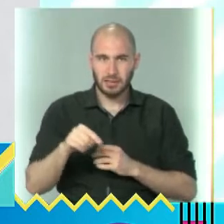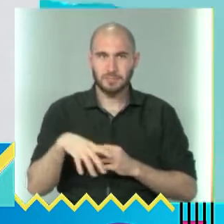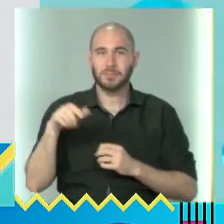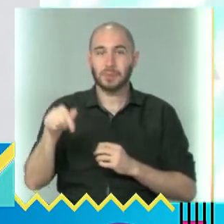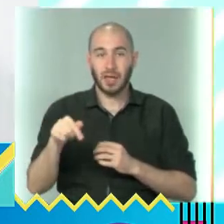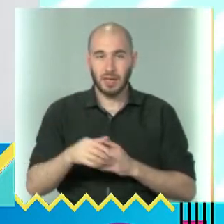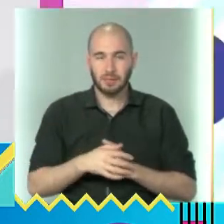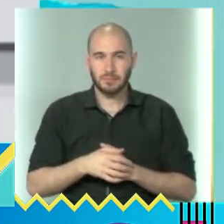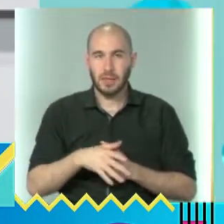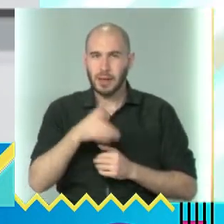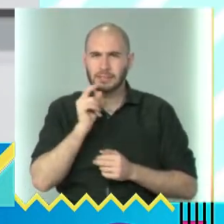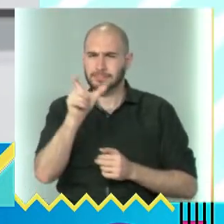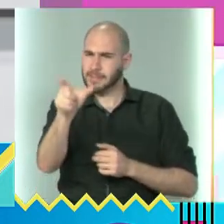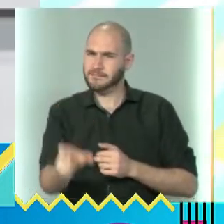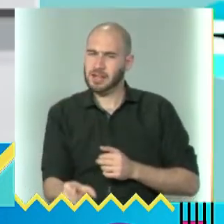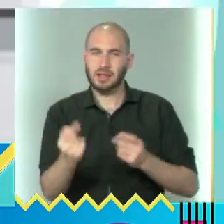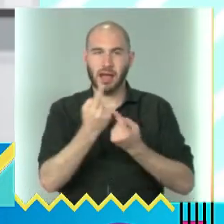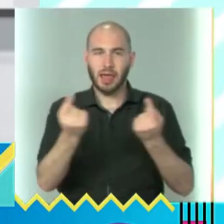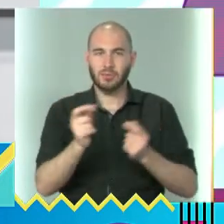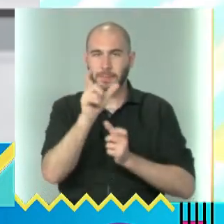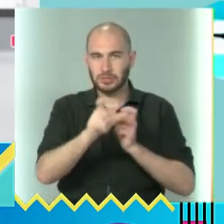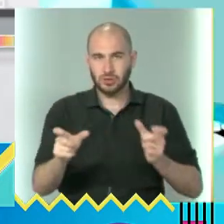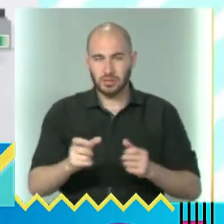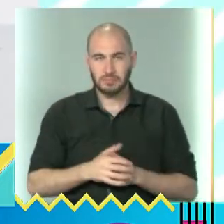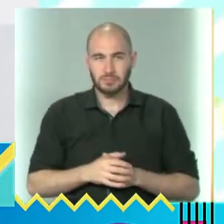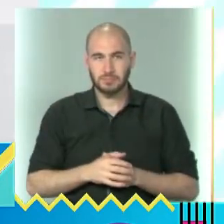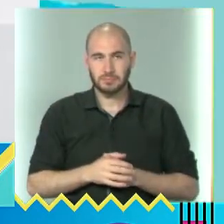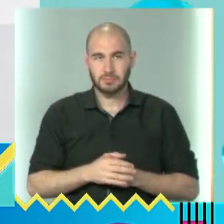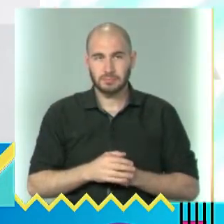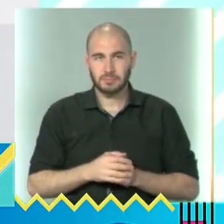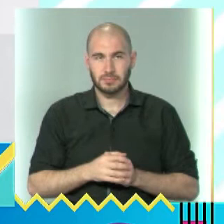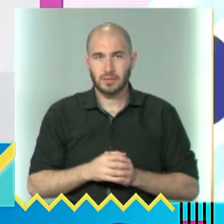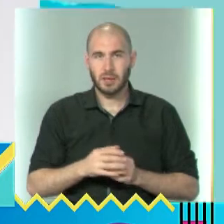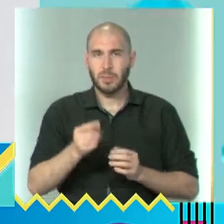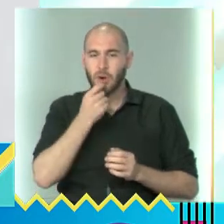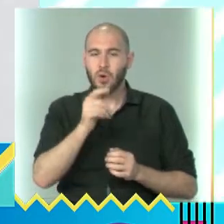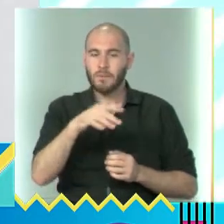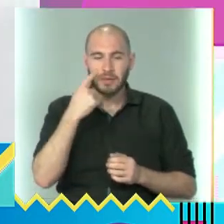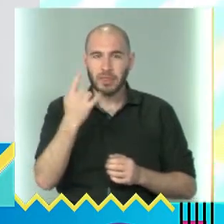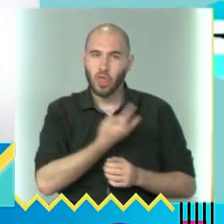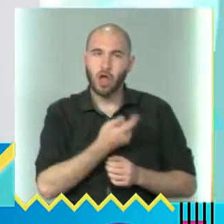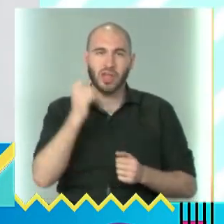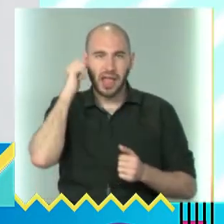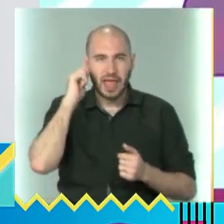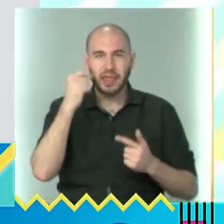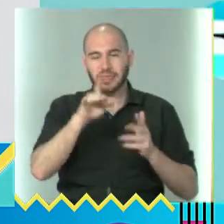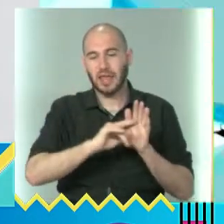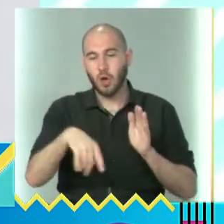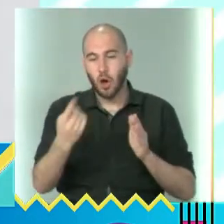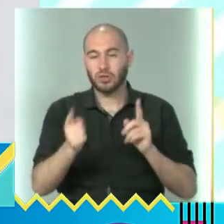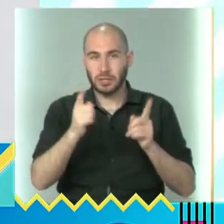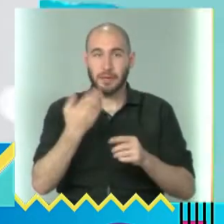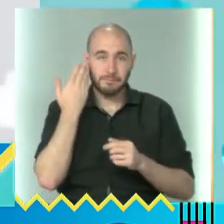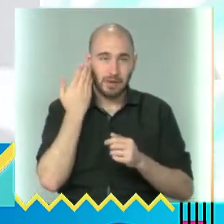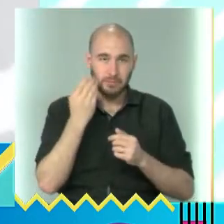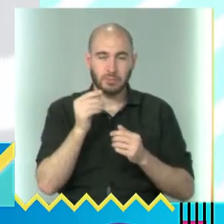un, como un perfil de cada uno de estos usuarios. Entonces sacó el lugar donde vivía, la edad que tenía y otros datos más de Facebook,